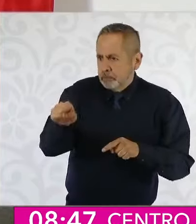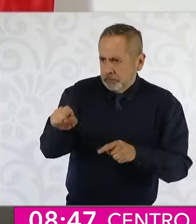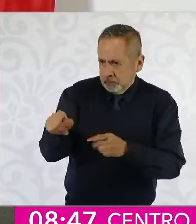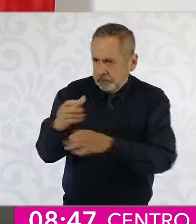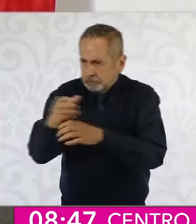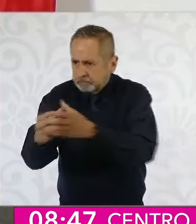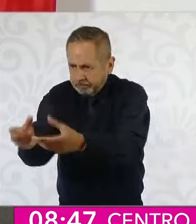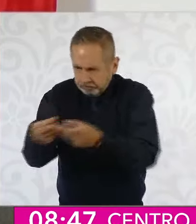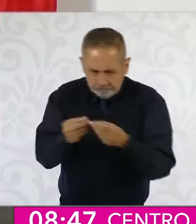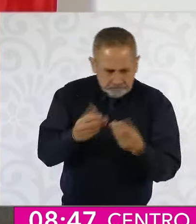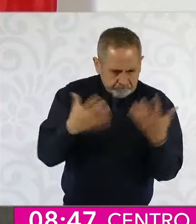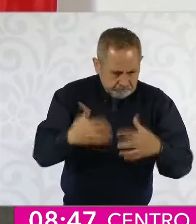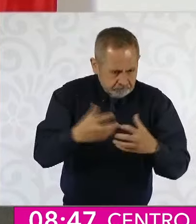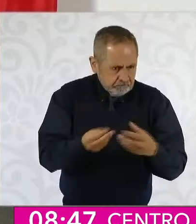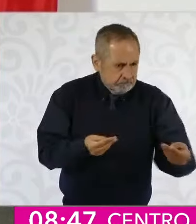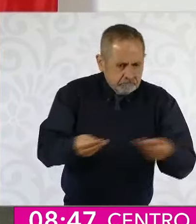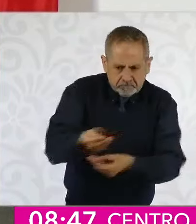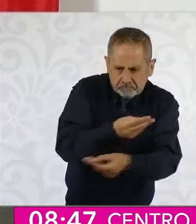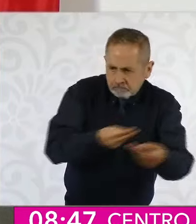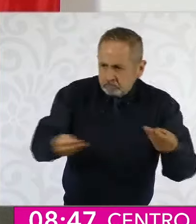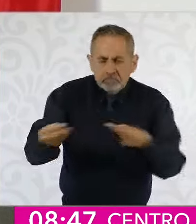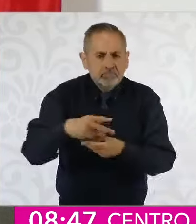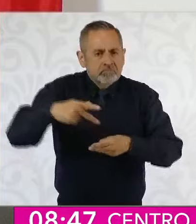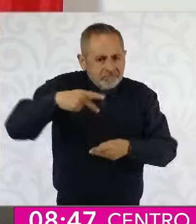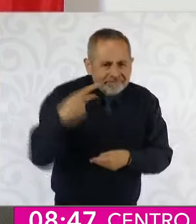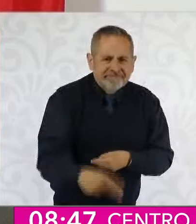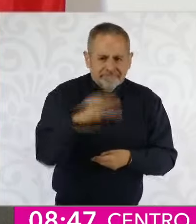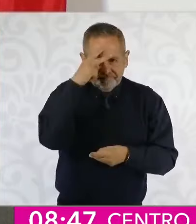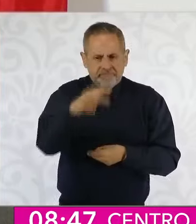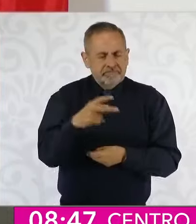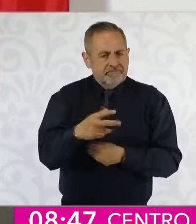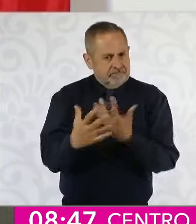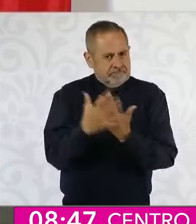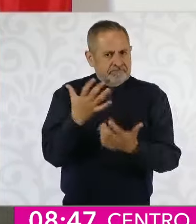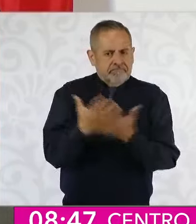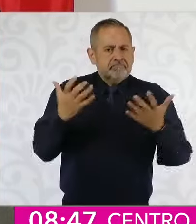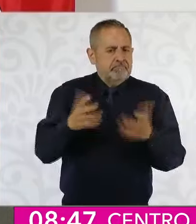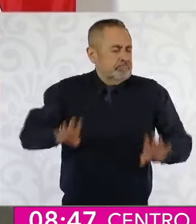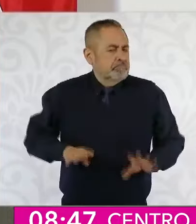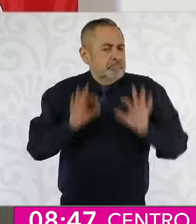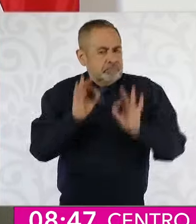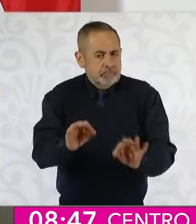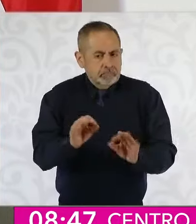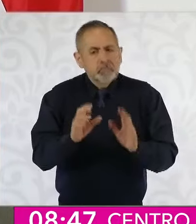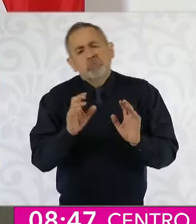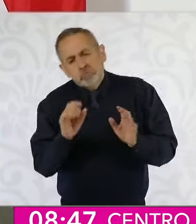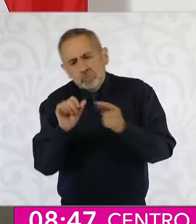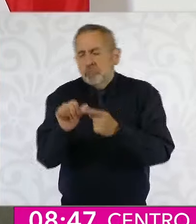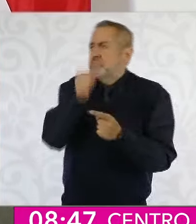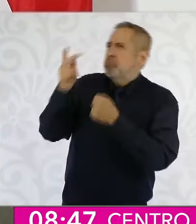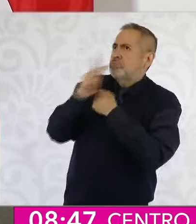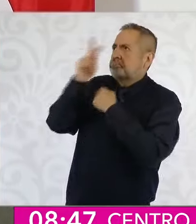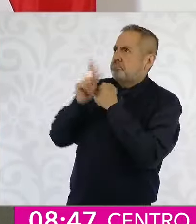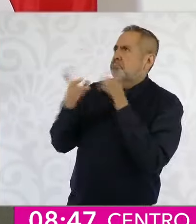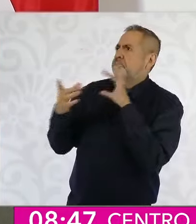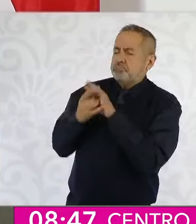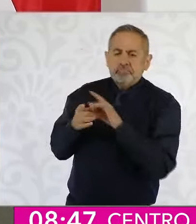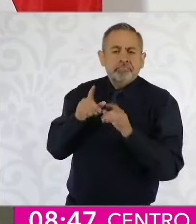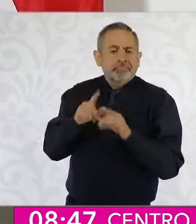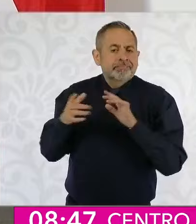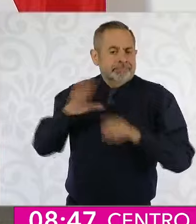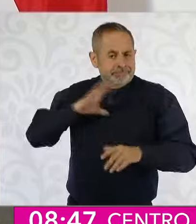también el comercio con otros países. ¿Cuáles privilegiamos? Pues donde tenemos tratado de libre comercio.